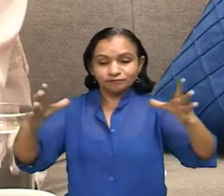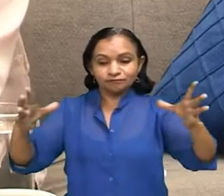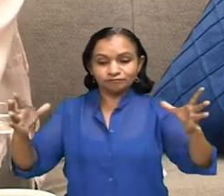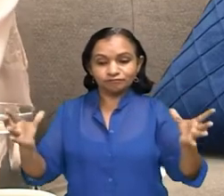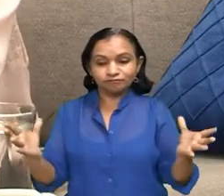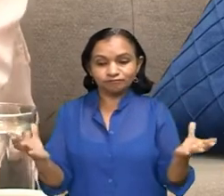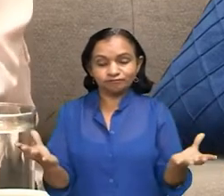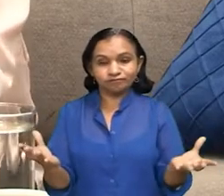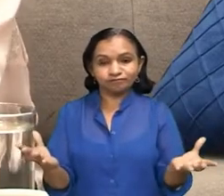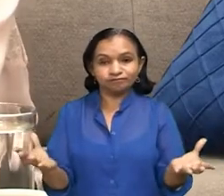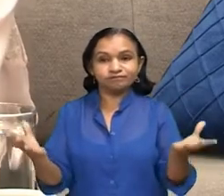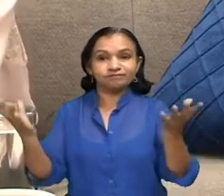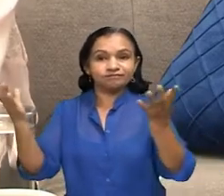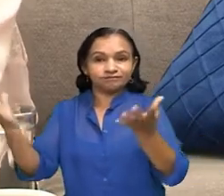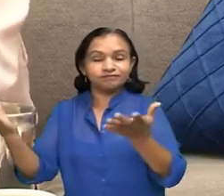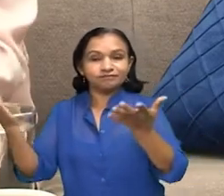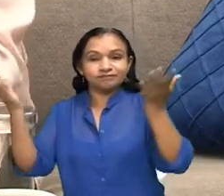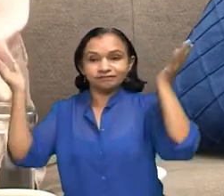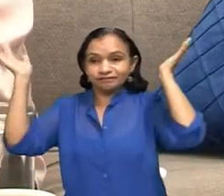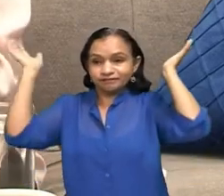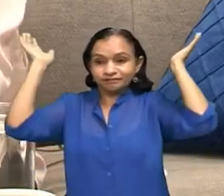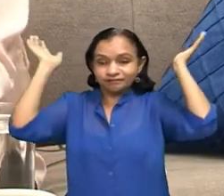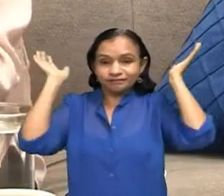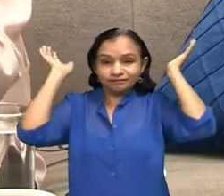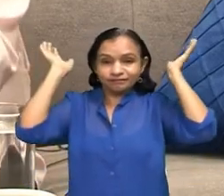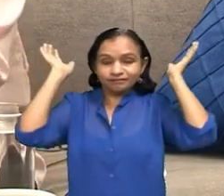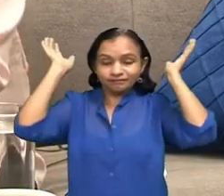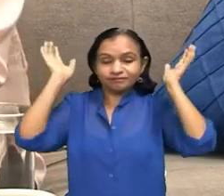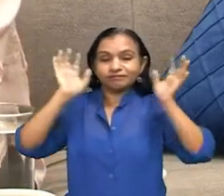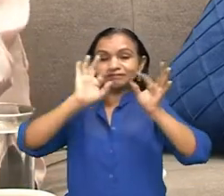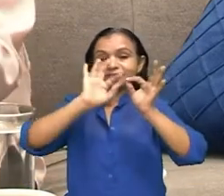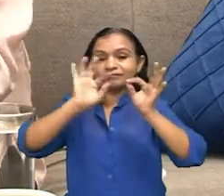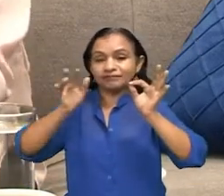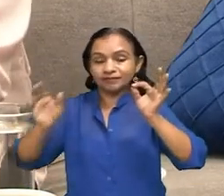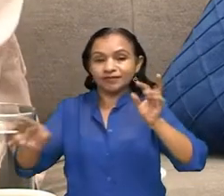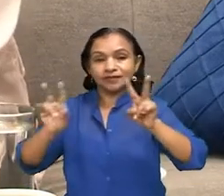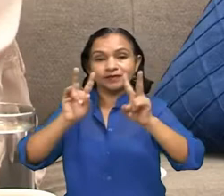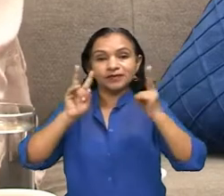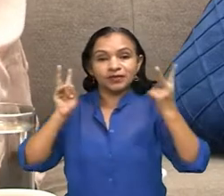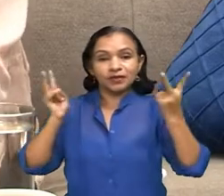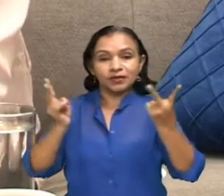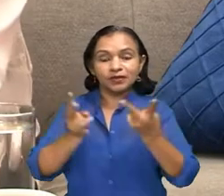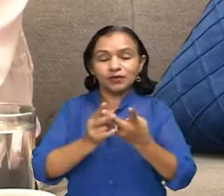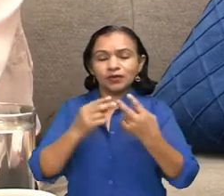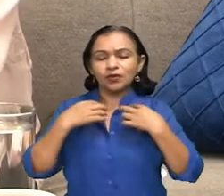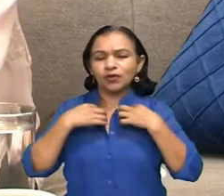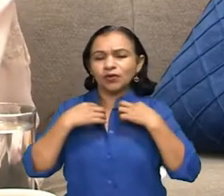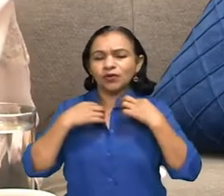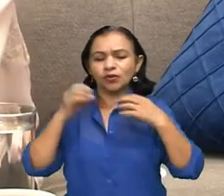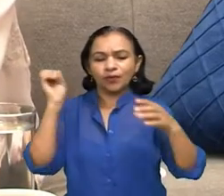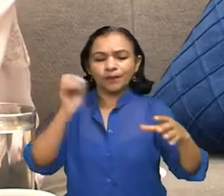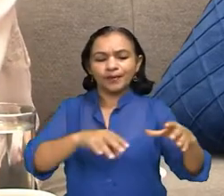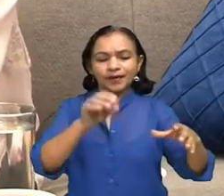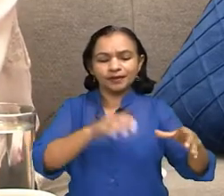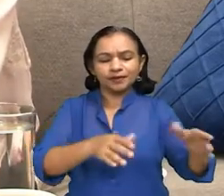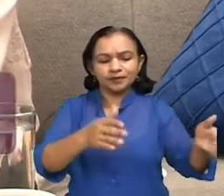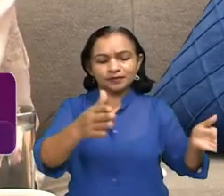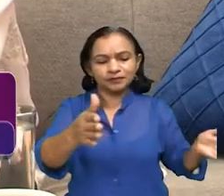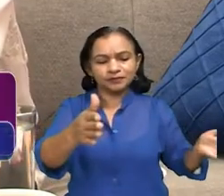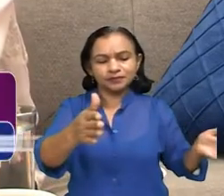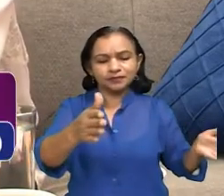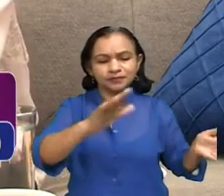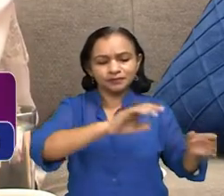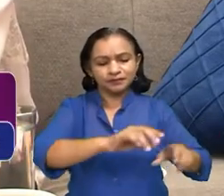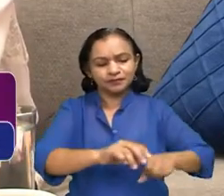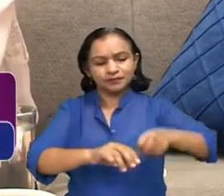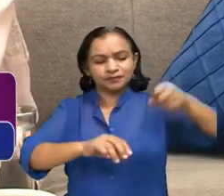los canastos donde poníamos las frutas, las verduras, donde poníamos también la ropa sucia. Son canastos sumamente básicos